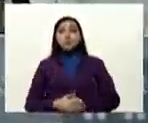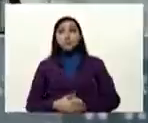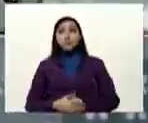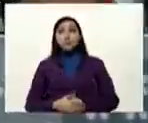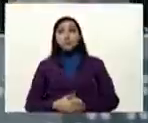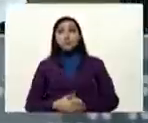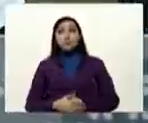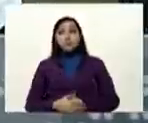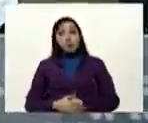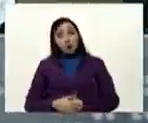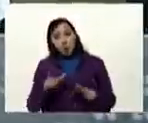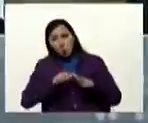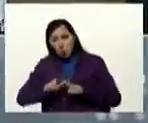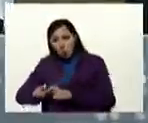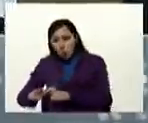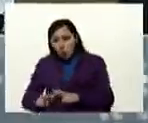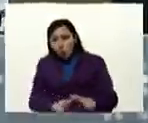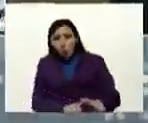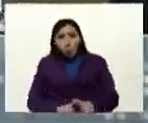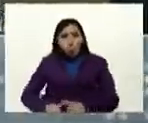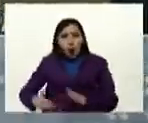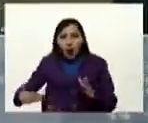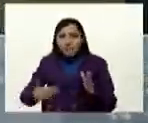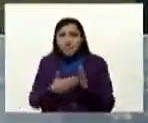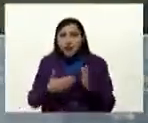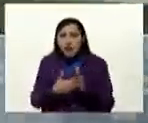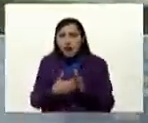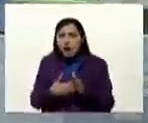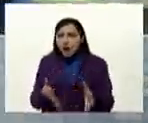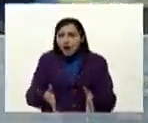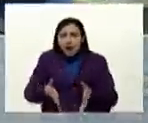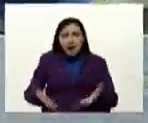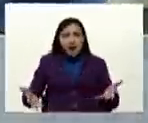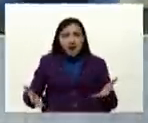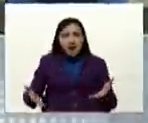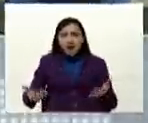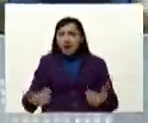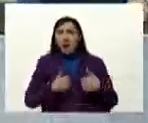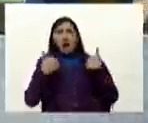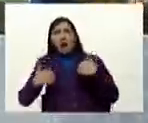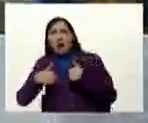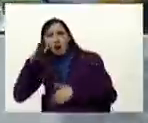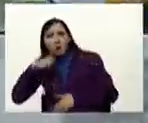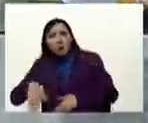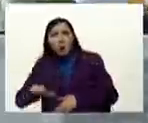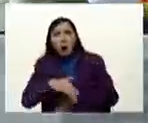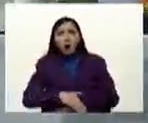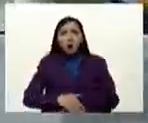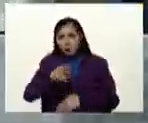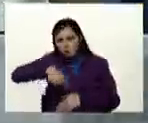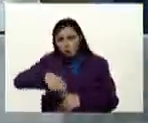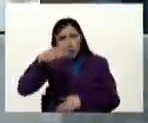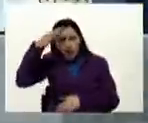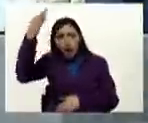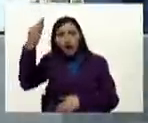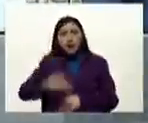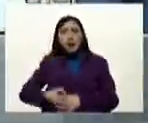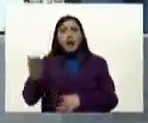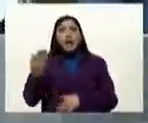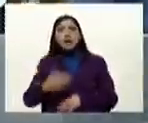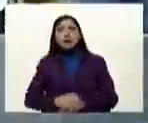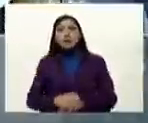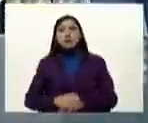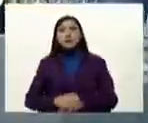Aquellos sectores que quieren sabotear, ¿qué ganan? Hacerle daño al pueblo. ¿Ustedes creen